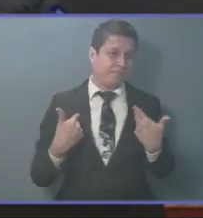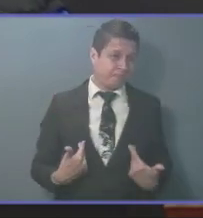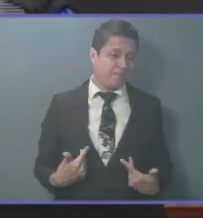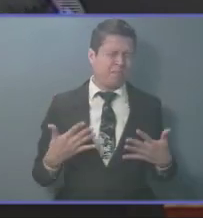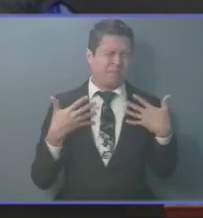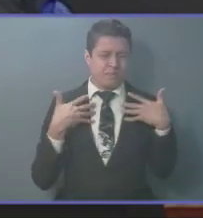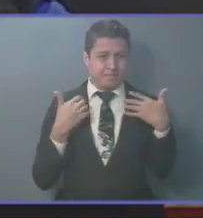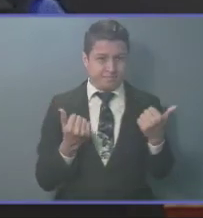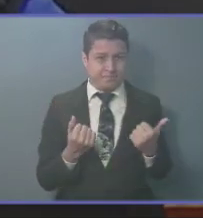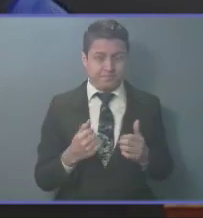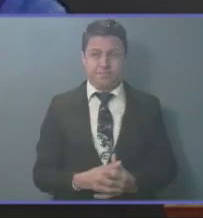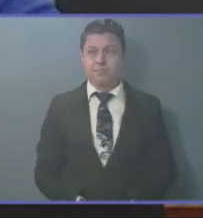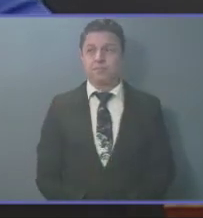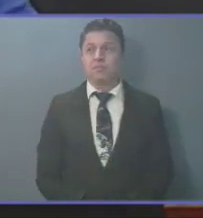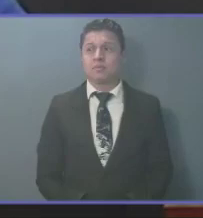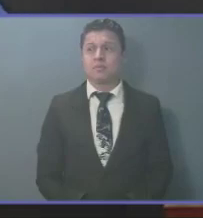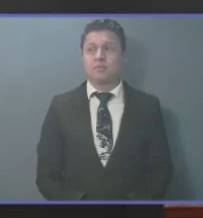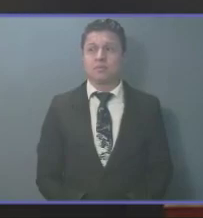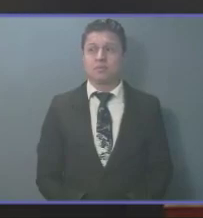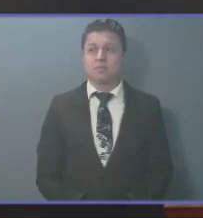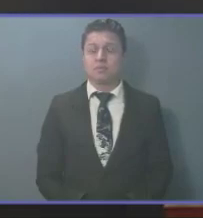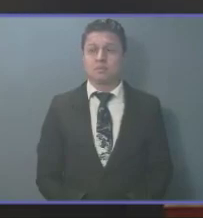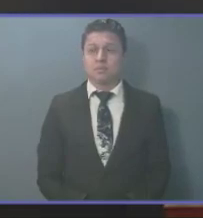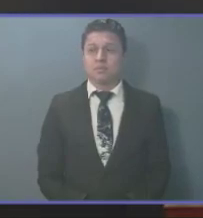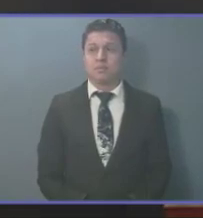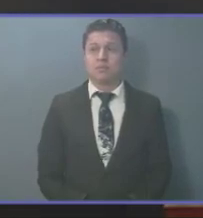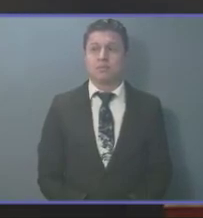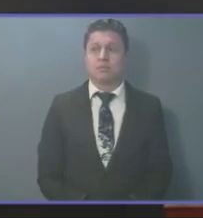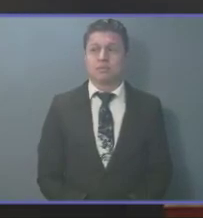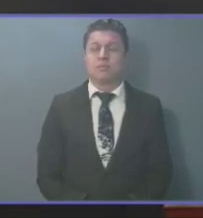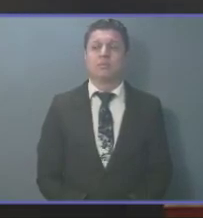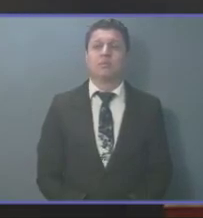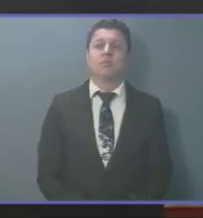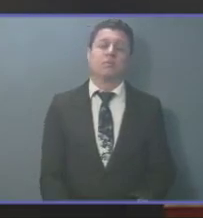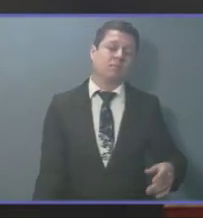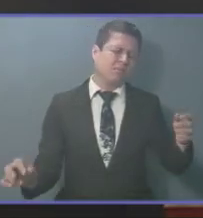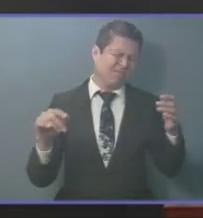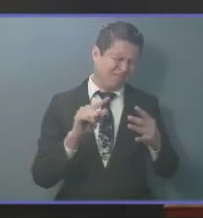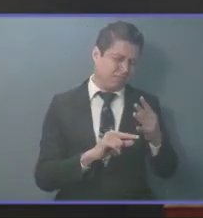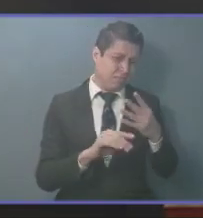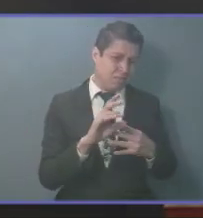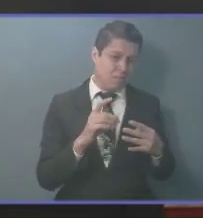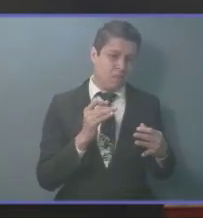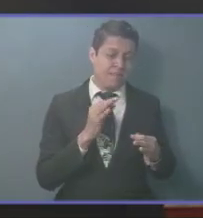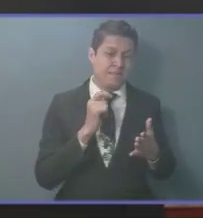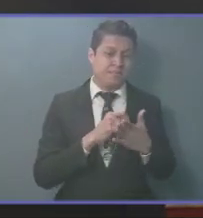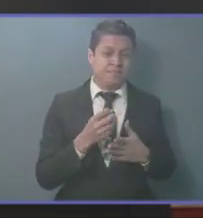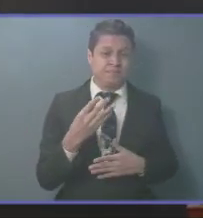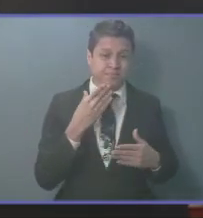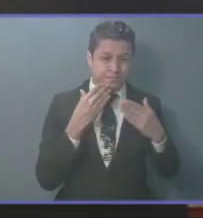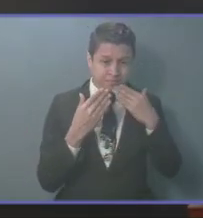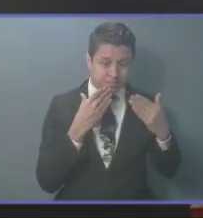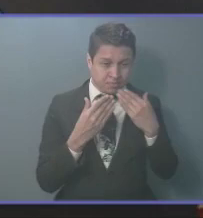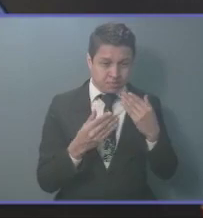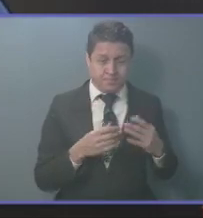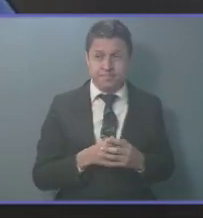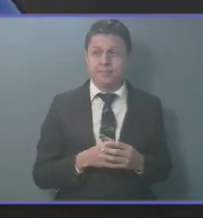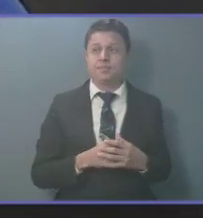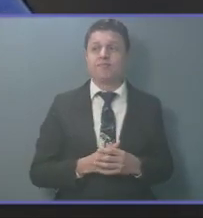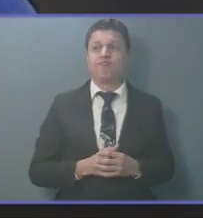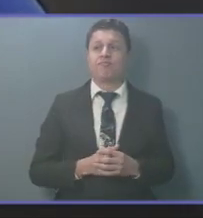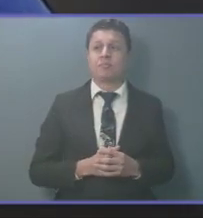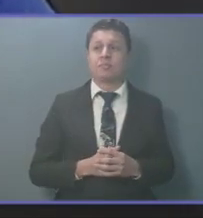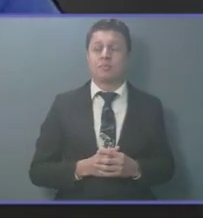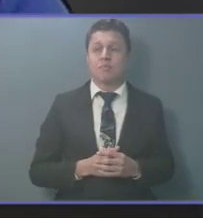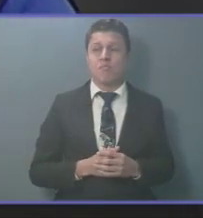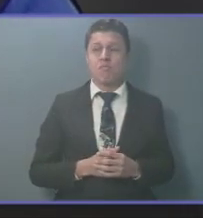Al respecto, la misma Sala de lo Constitucional nos dice lo siguiente, y me remito a